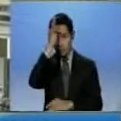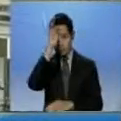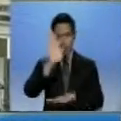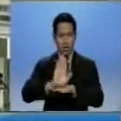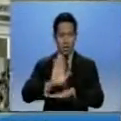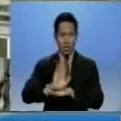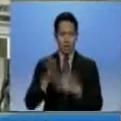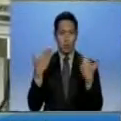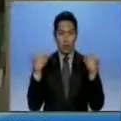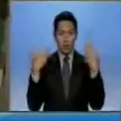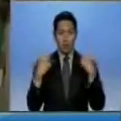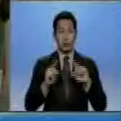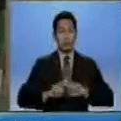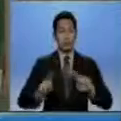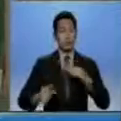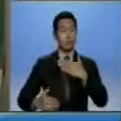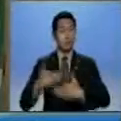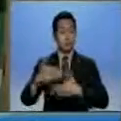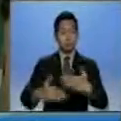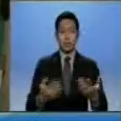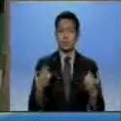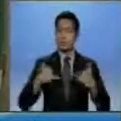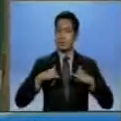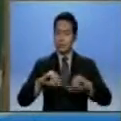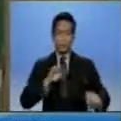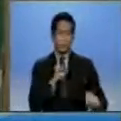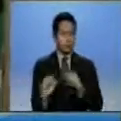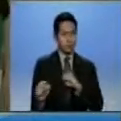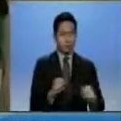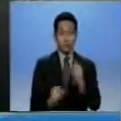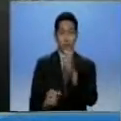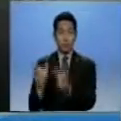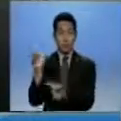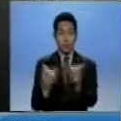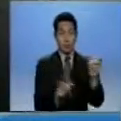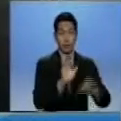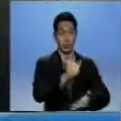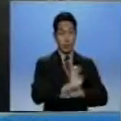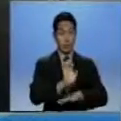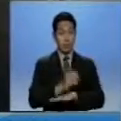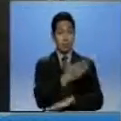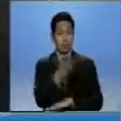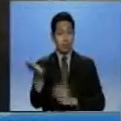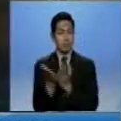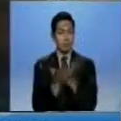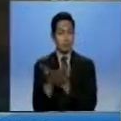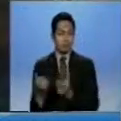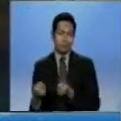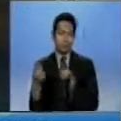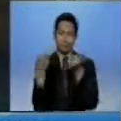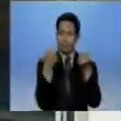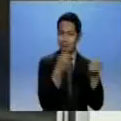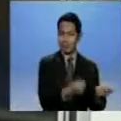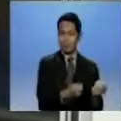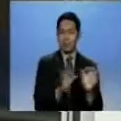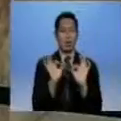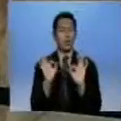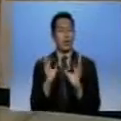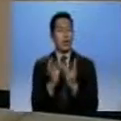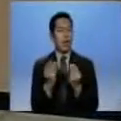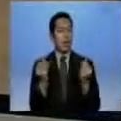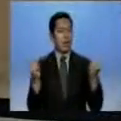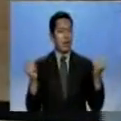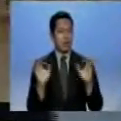ese proceso sigue en marcha para dar a los ecuatorianos el servicio que siempre debieron tener. Con